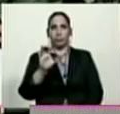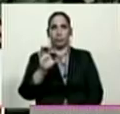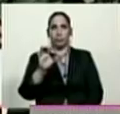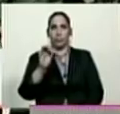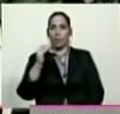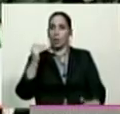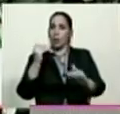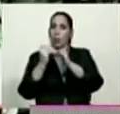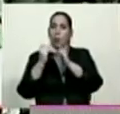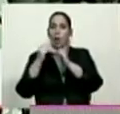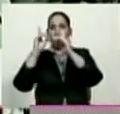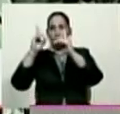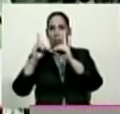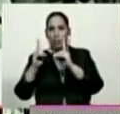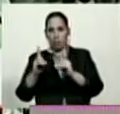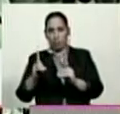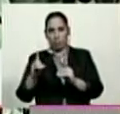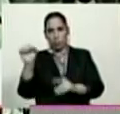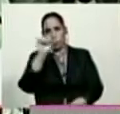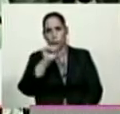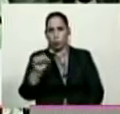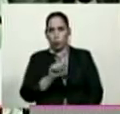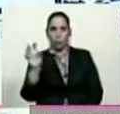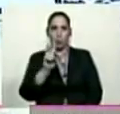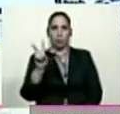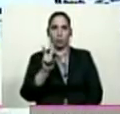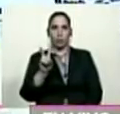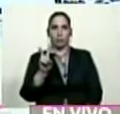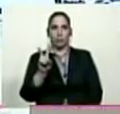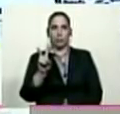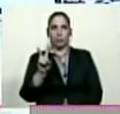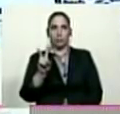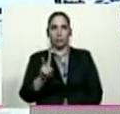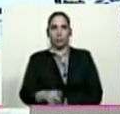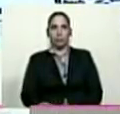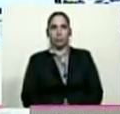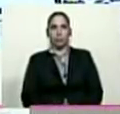Igualmente he decidido, en el sur de Venezuela,